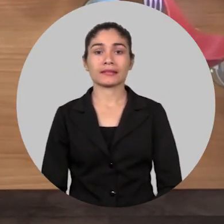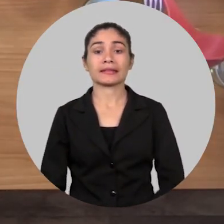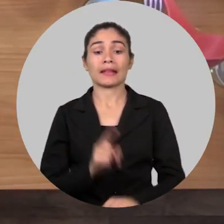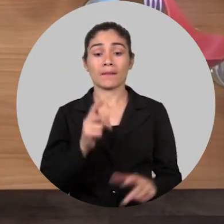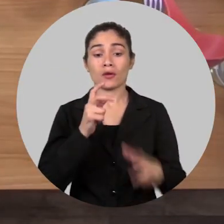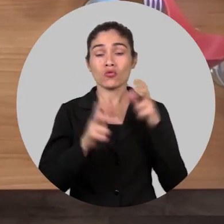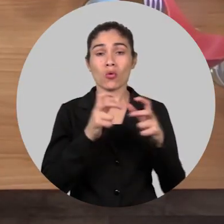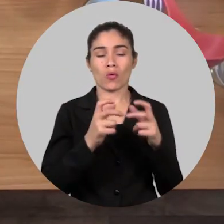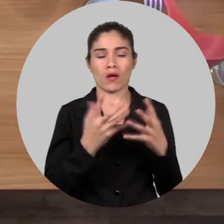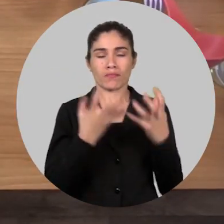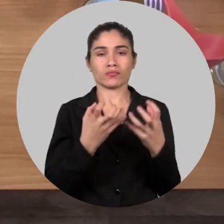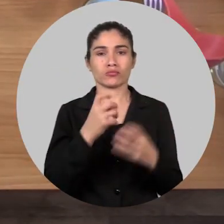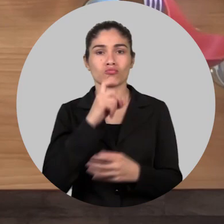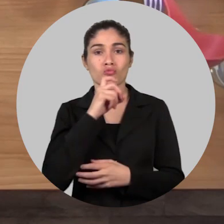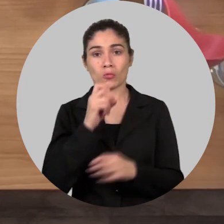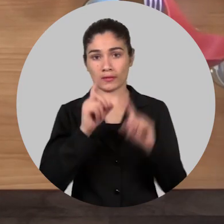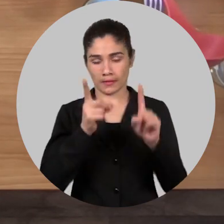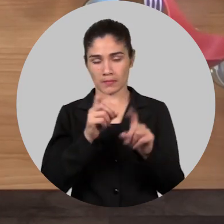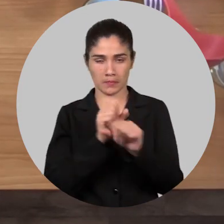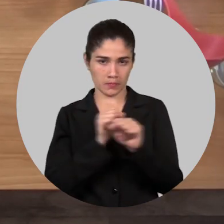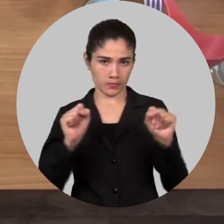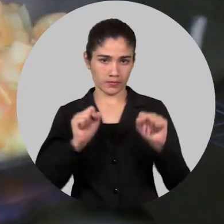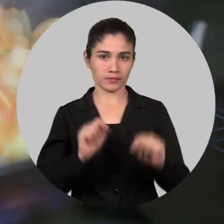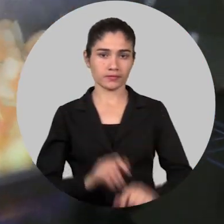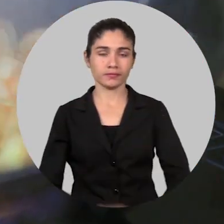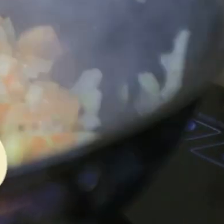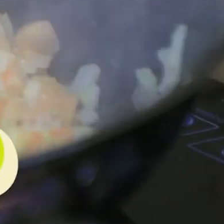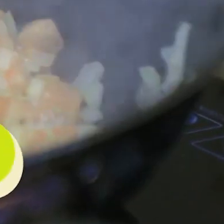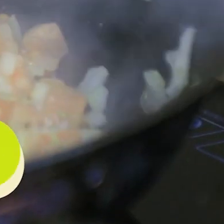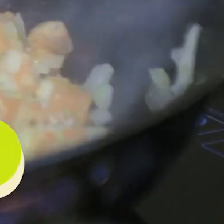nuestro tomate. Y va a tener ese color más intenso.